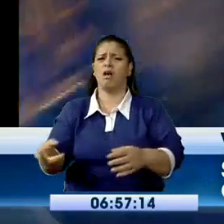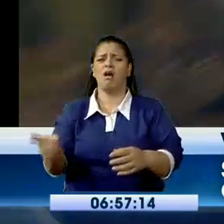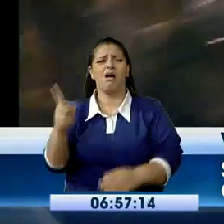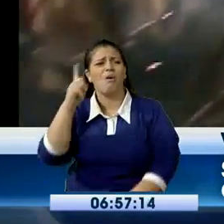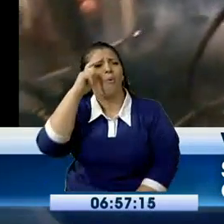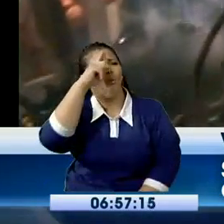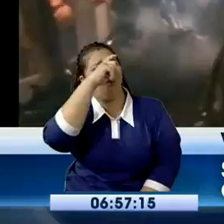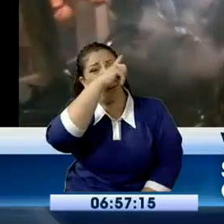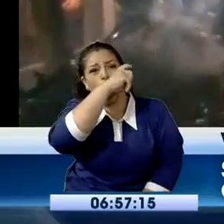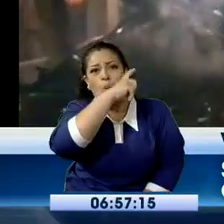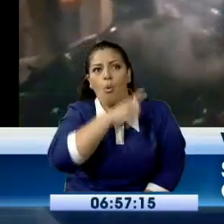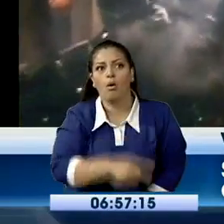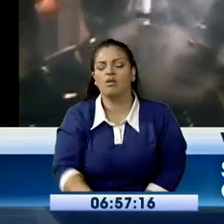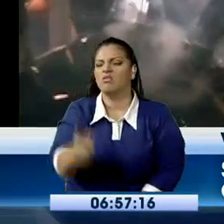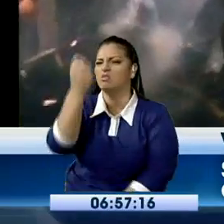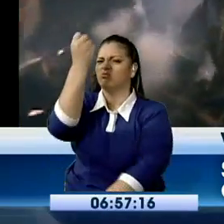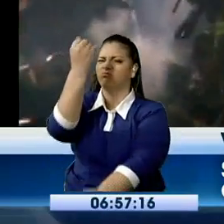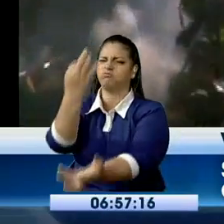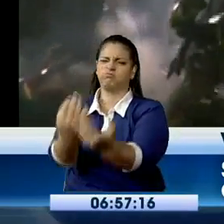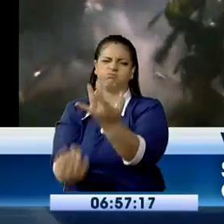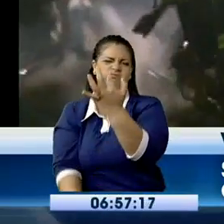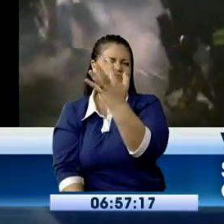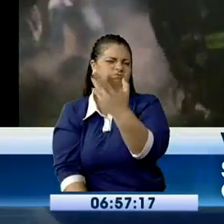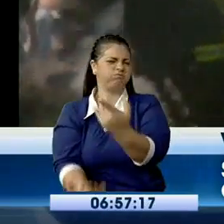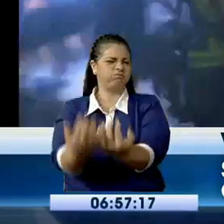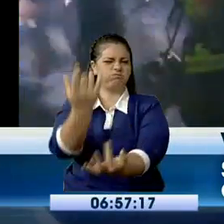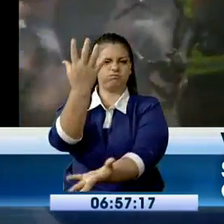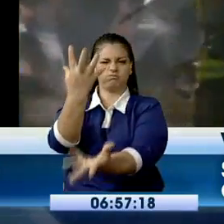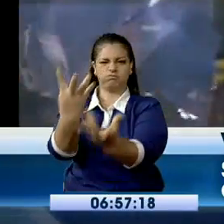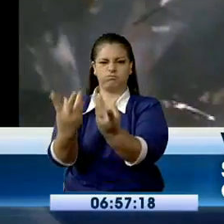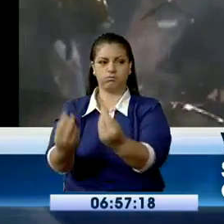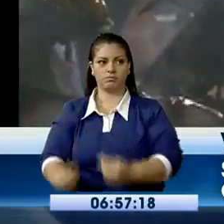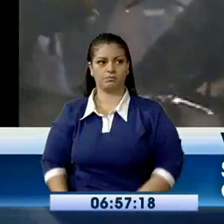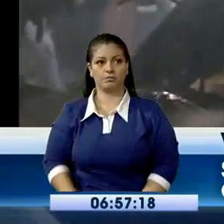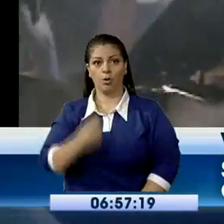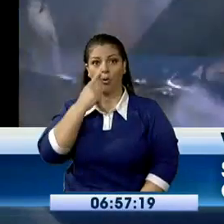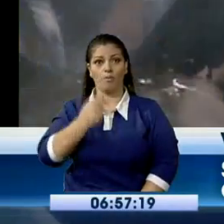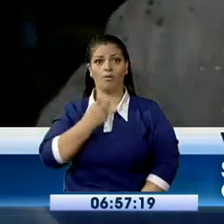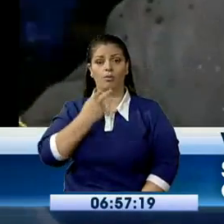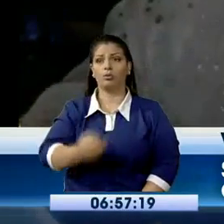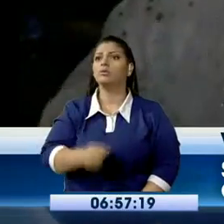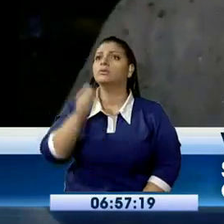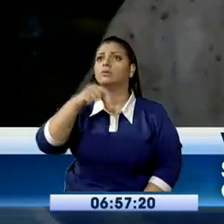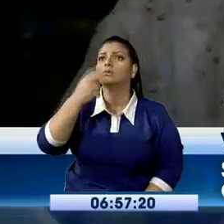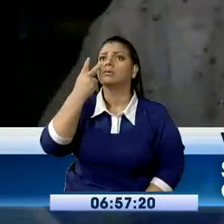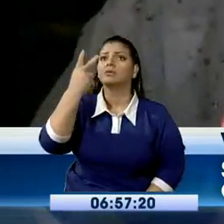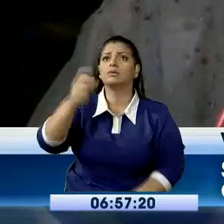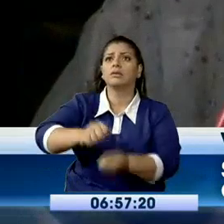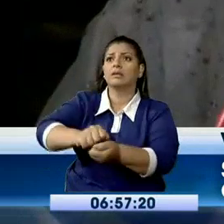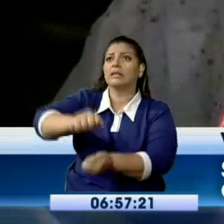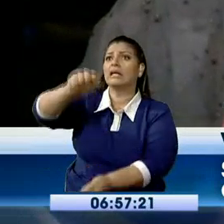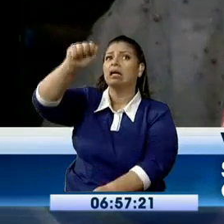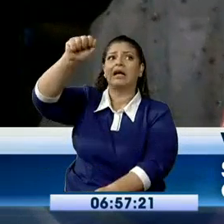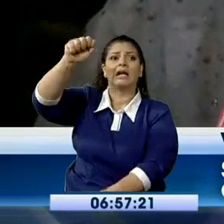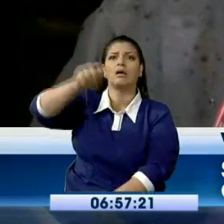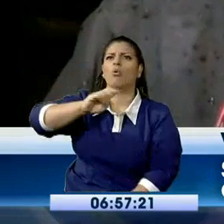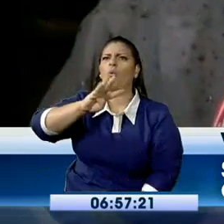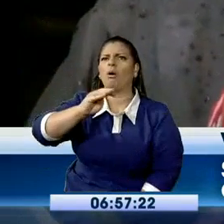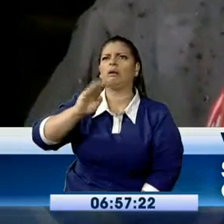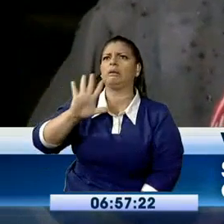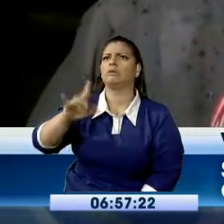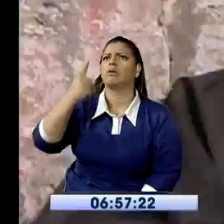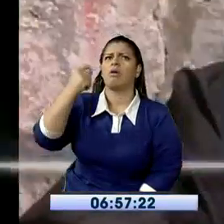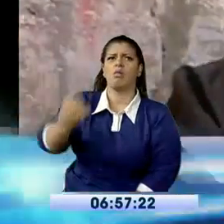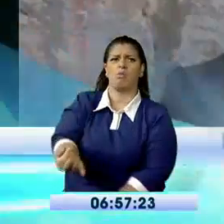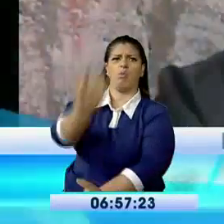inmueble se consumió en su totalidad. Estuvo bien prendido, ya más de 4 o 5 metros, que casi contamina la vivienda